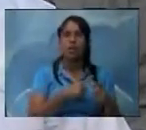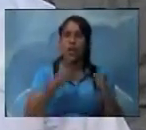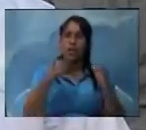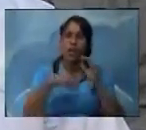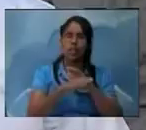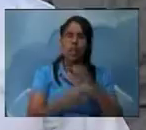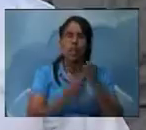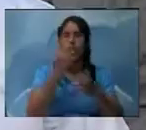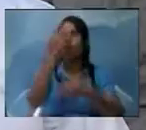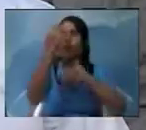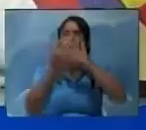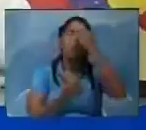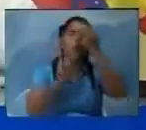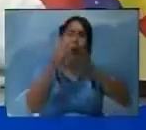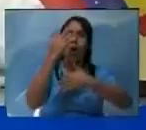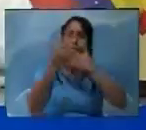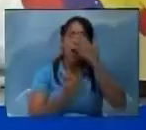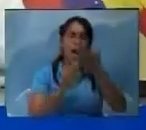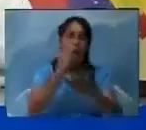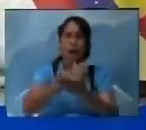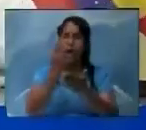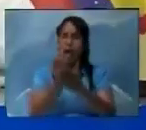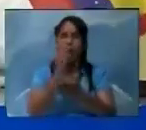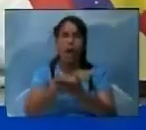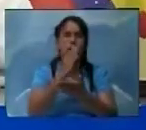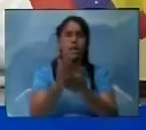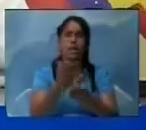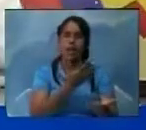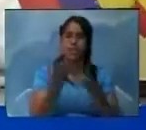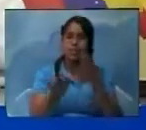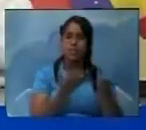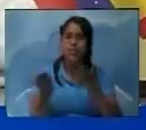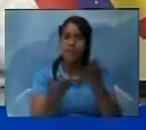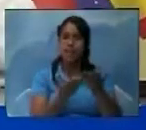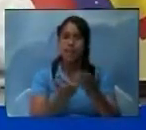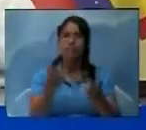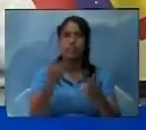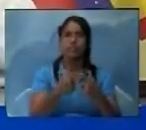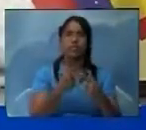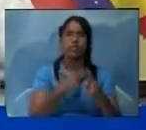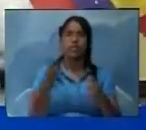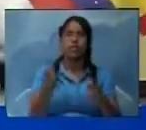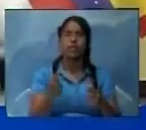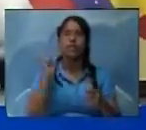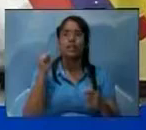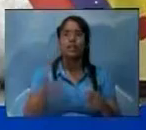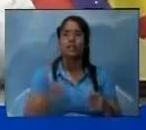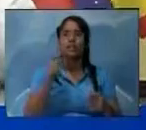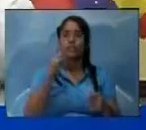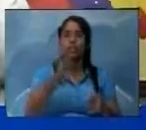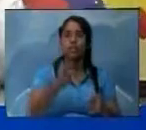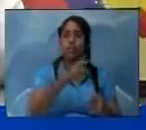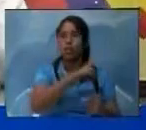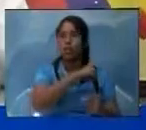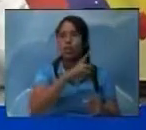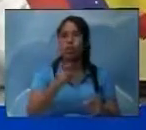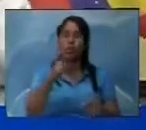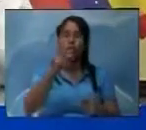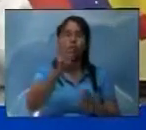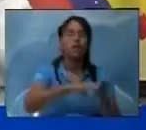el olor a parrilla, a carne asada. ¡Ay, ay, ay! Si ustedes no